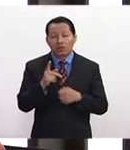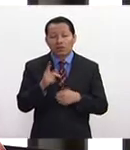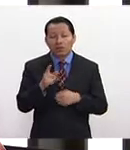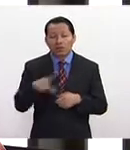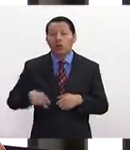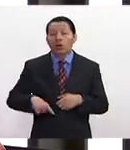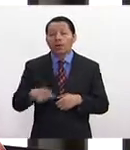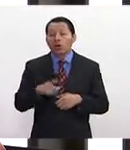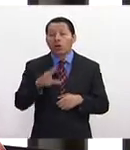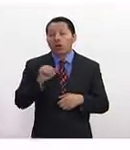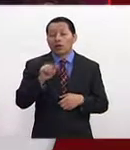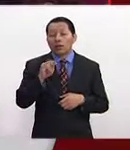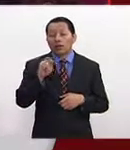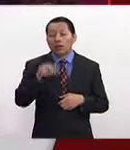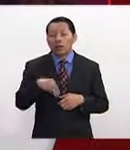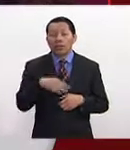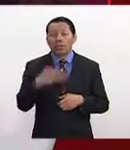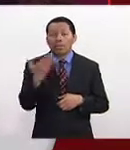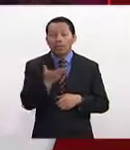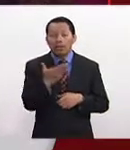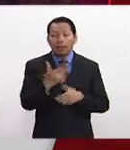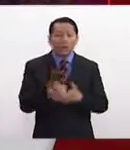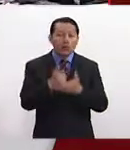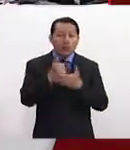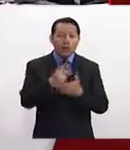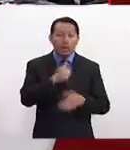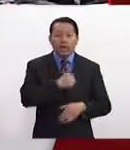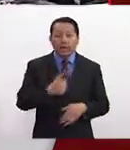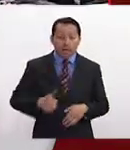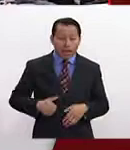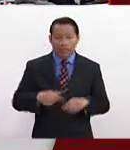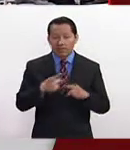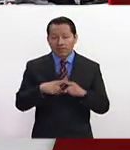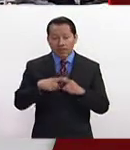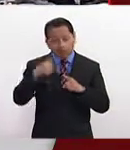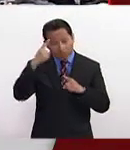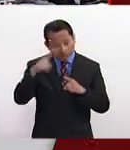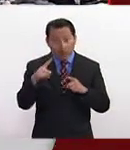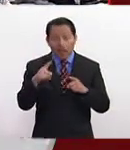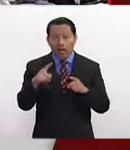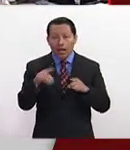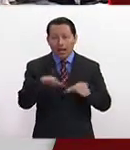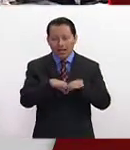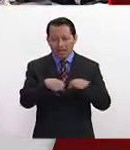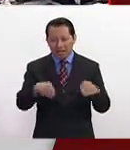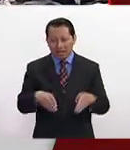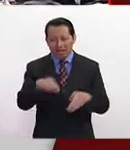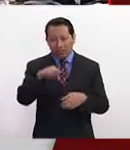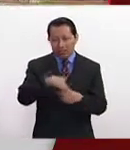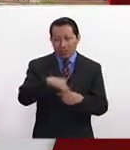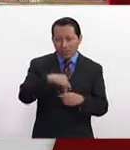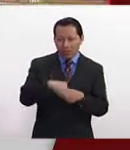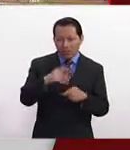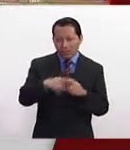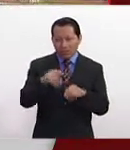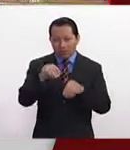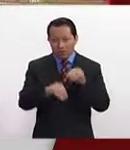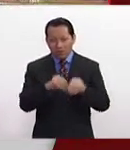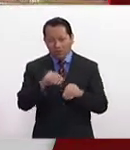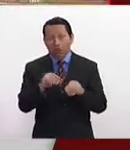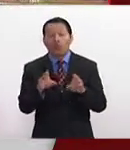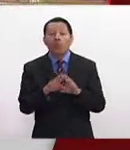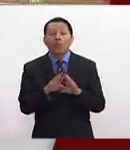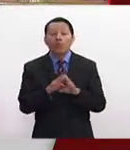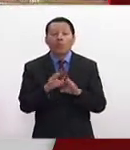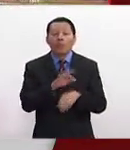el gobierno catalán ha pedido ayuda, ¿no?, a los alcaldes catalanes para instalar las urnas, porque no, en caso de que